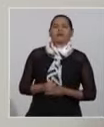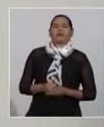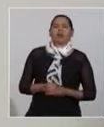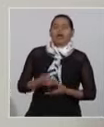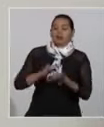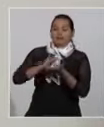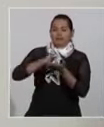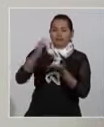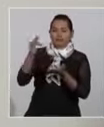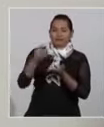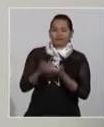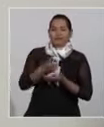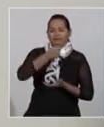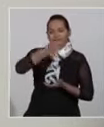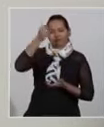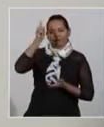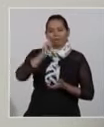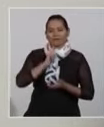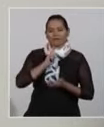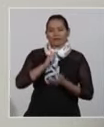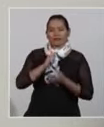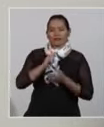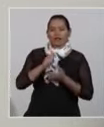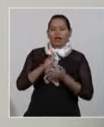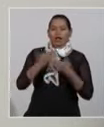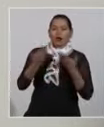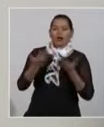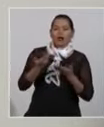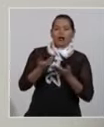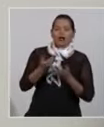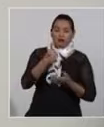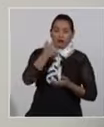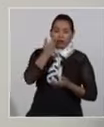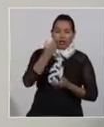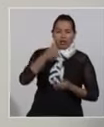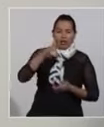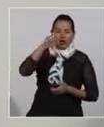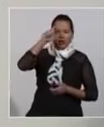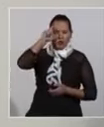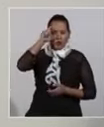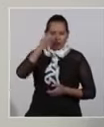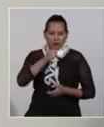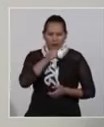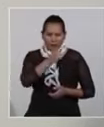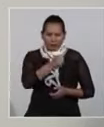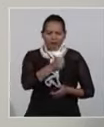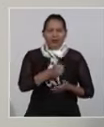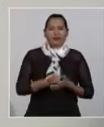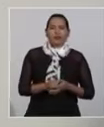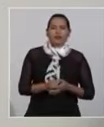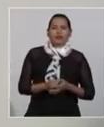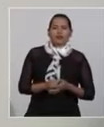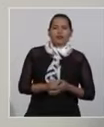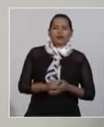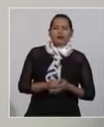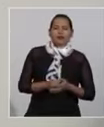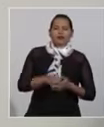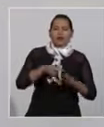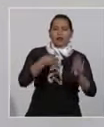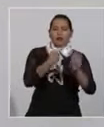Le damos la palabra, si así desea tomarla, al candidato Enrique Doher del Partido Revolucionario Institucional en esa etapa de